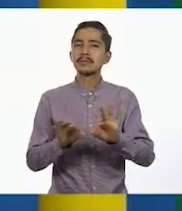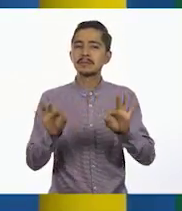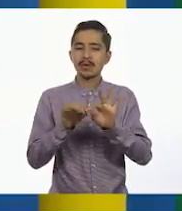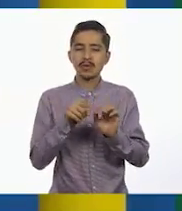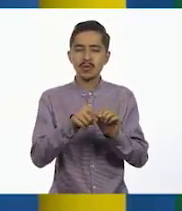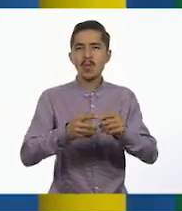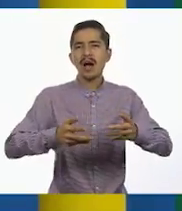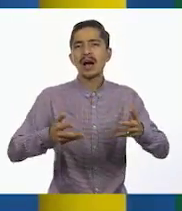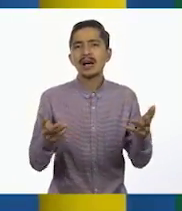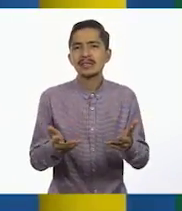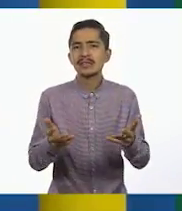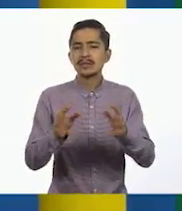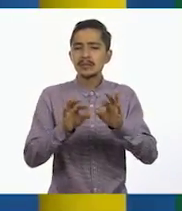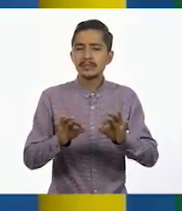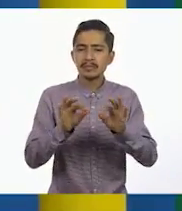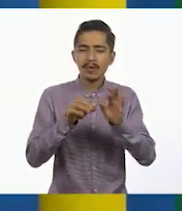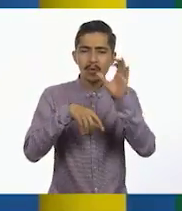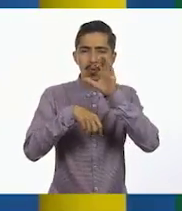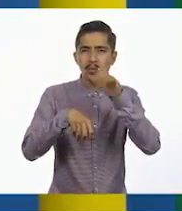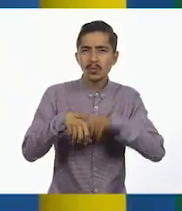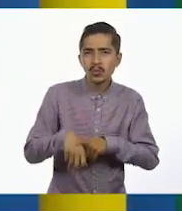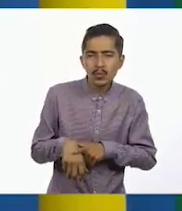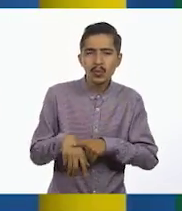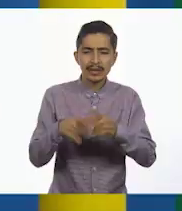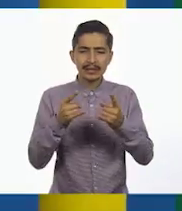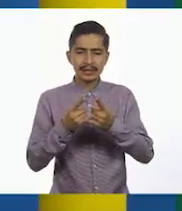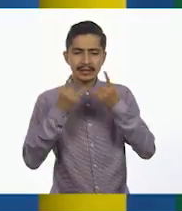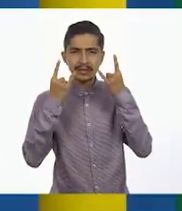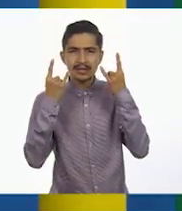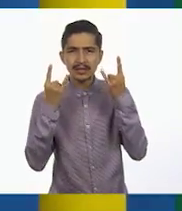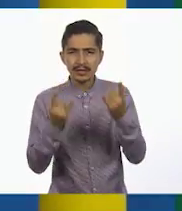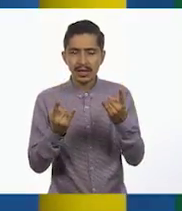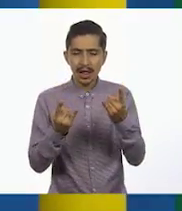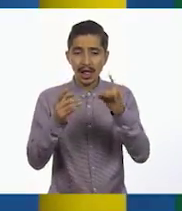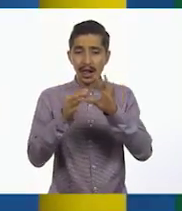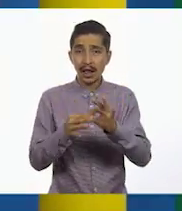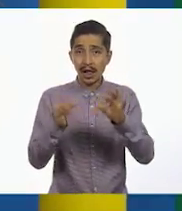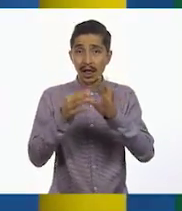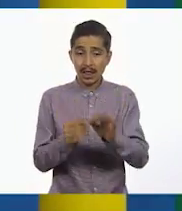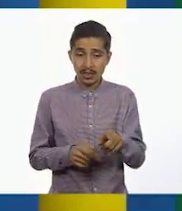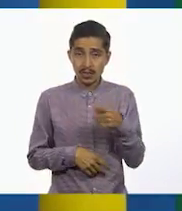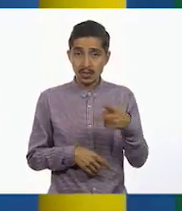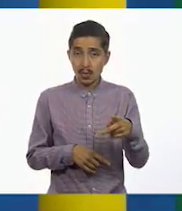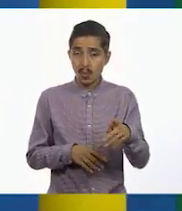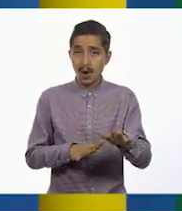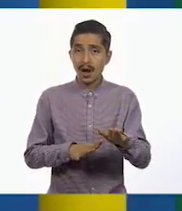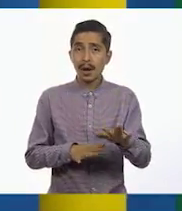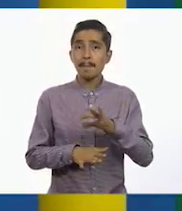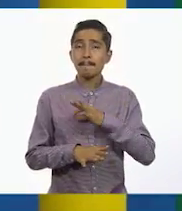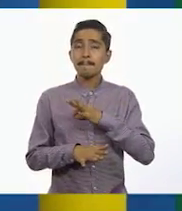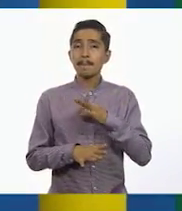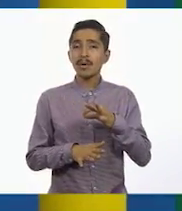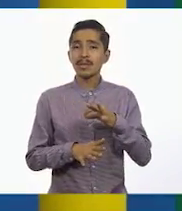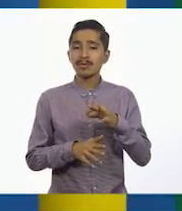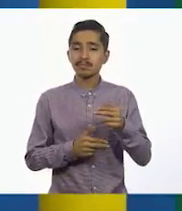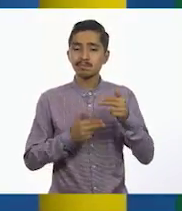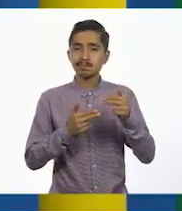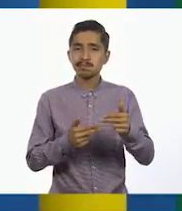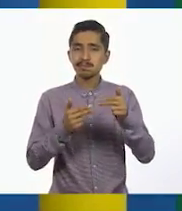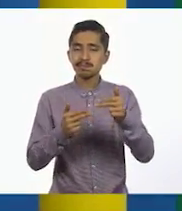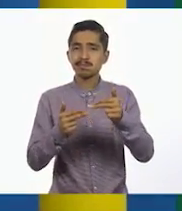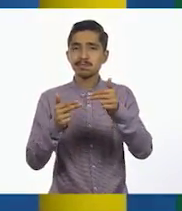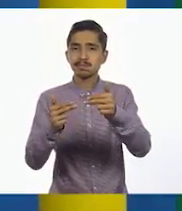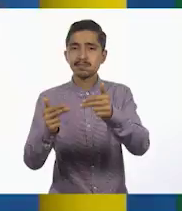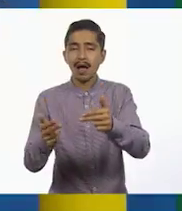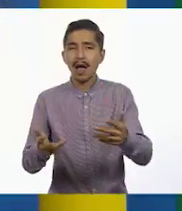su importancia en nuestra cultura, que las historias que se cuentan de ti se vayan transmitiendo de generación en